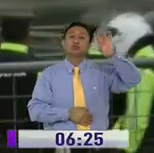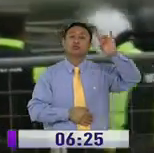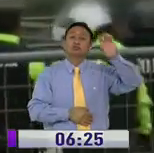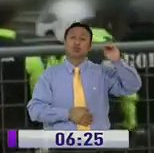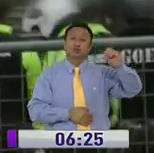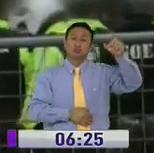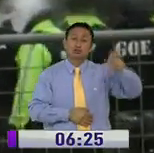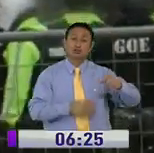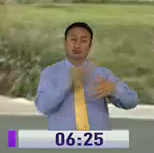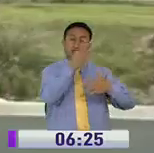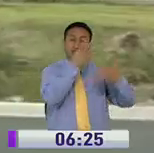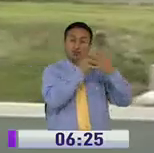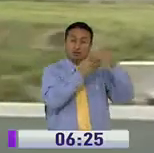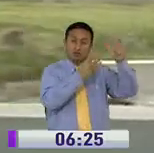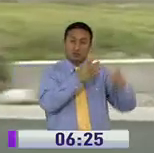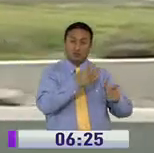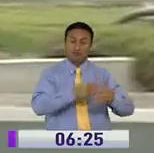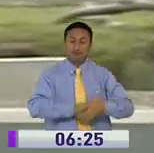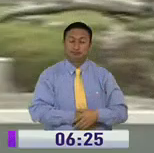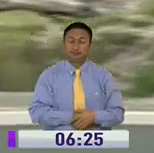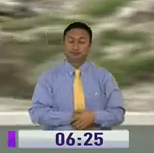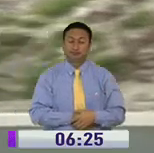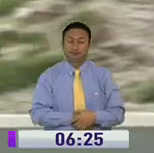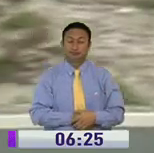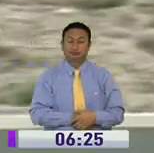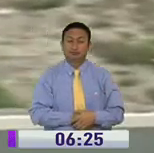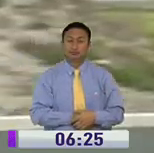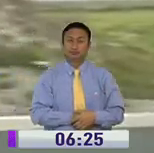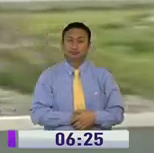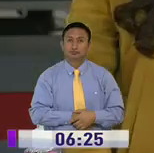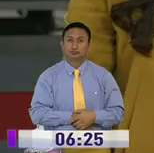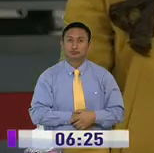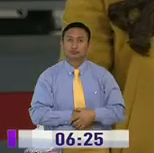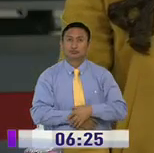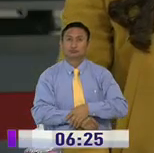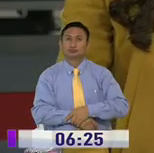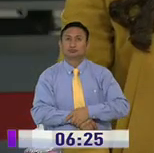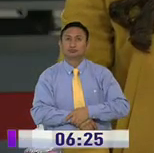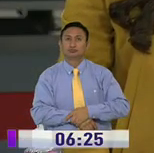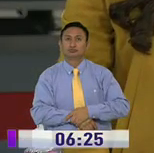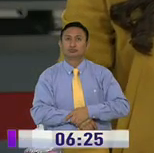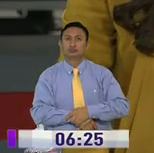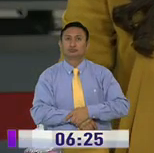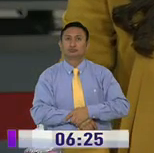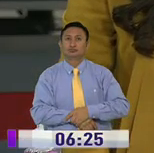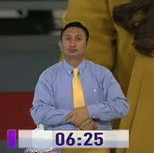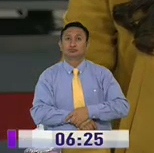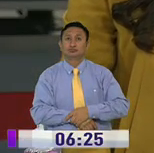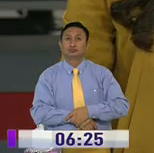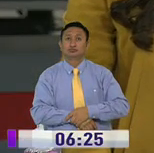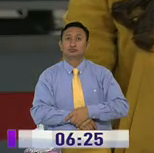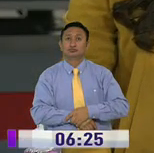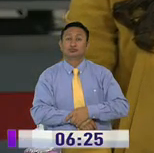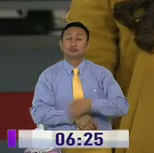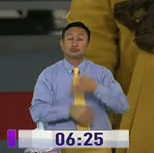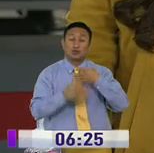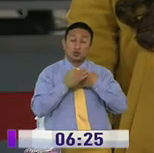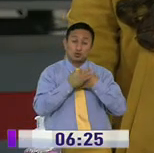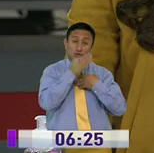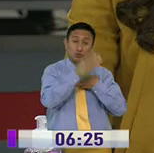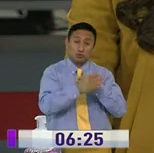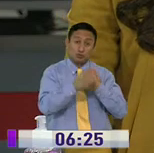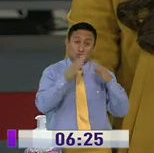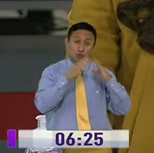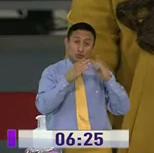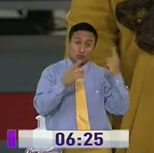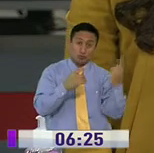39.800 internos, informó Héctor Romero. El aislamiento social por el COVID-19 ha provocado